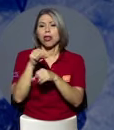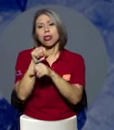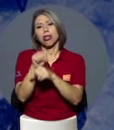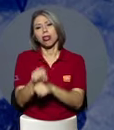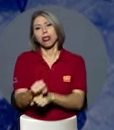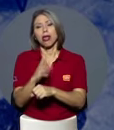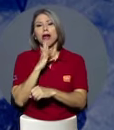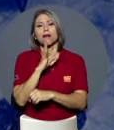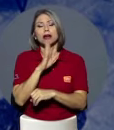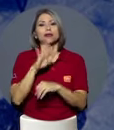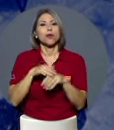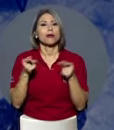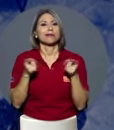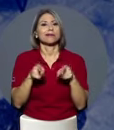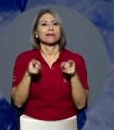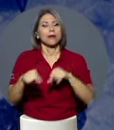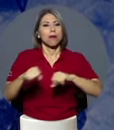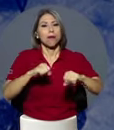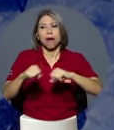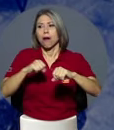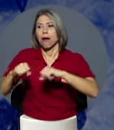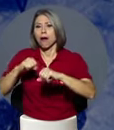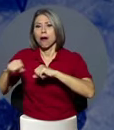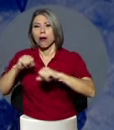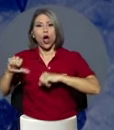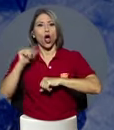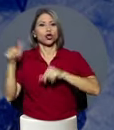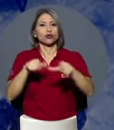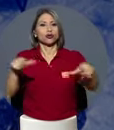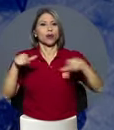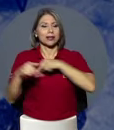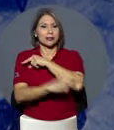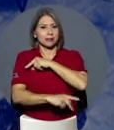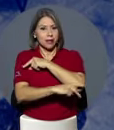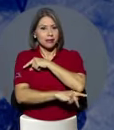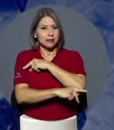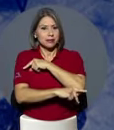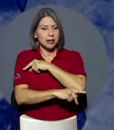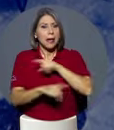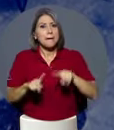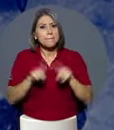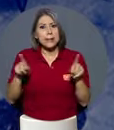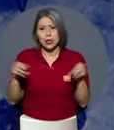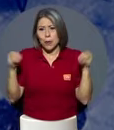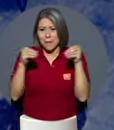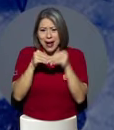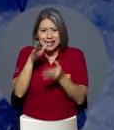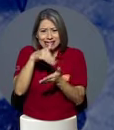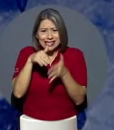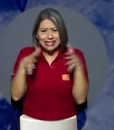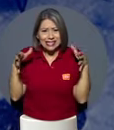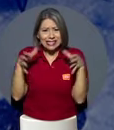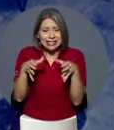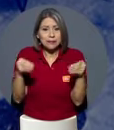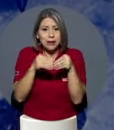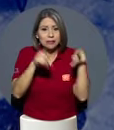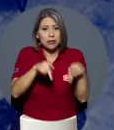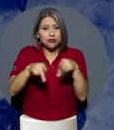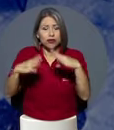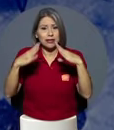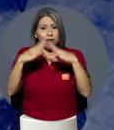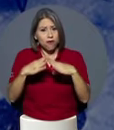hablar del potencial sísmico de otras zonas del país, pero de la zona más poblada es como recientemente que nos